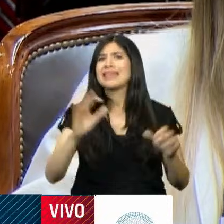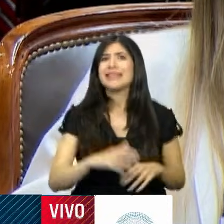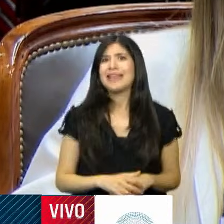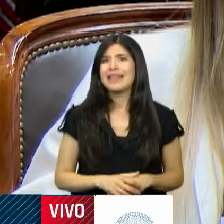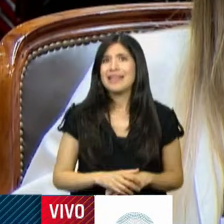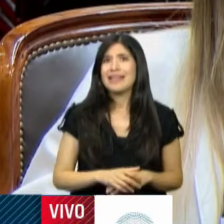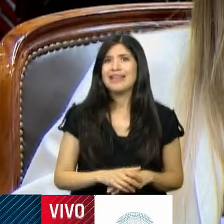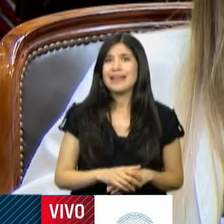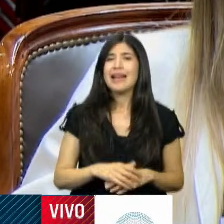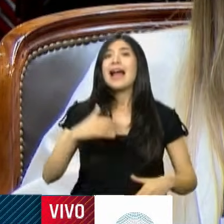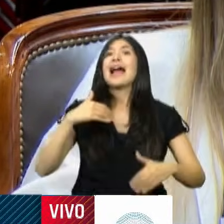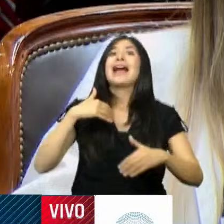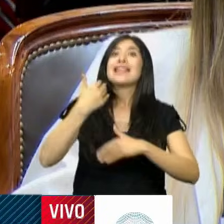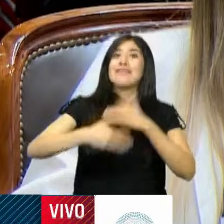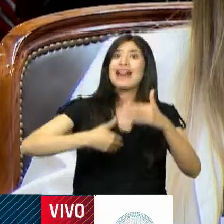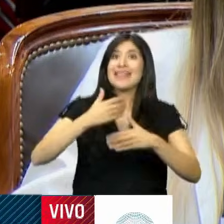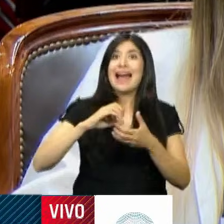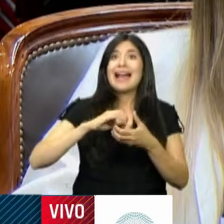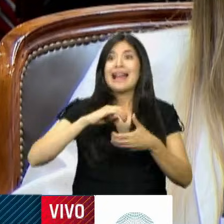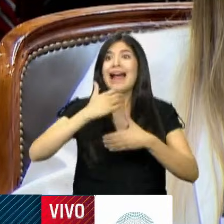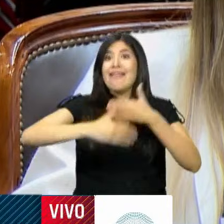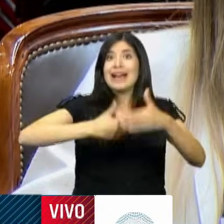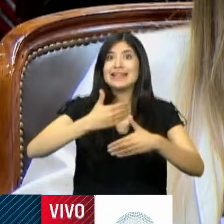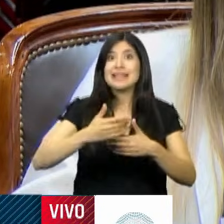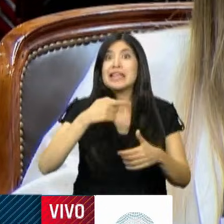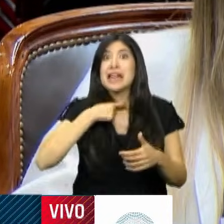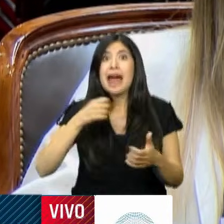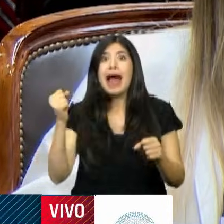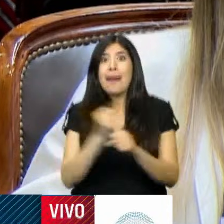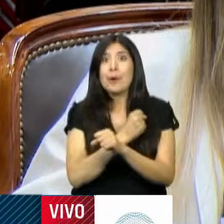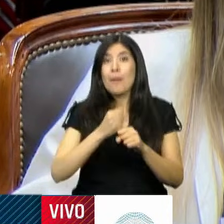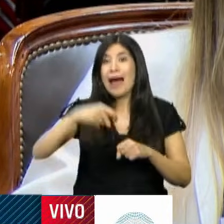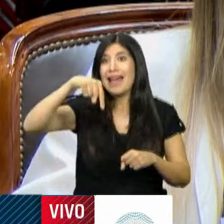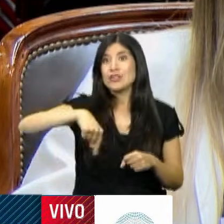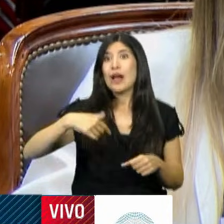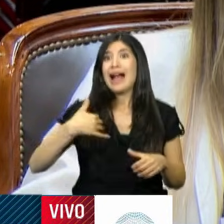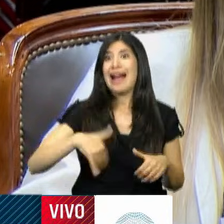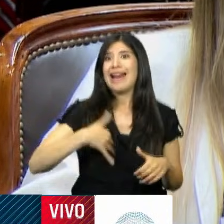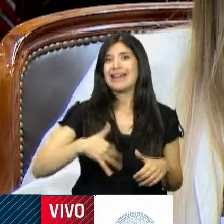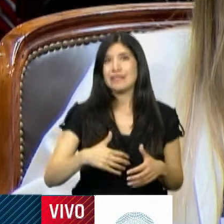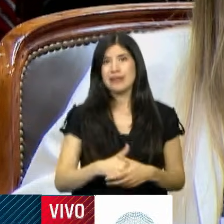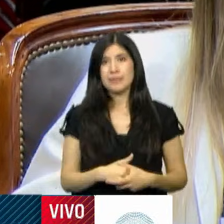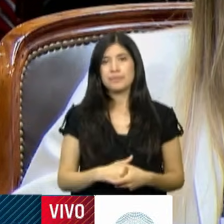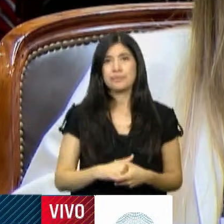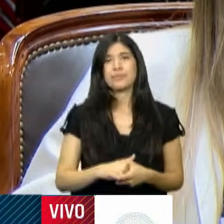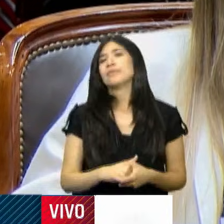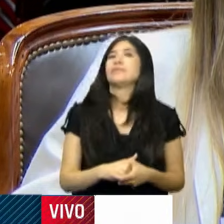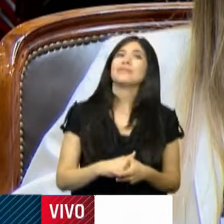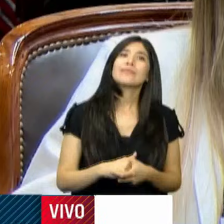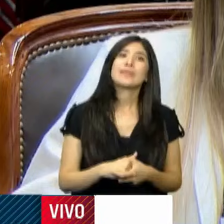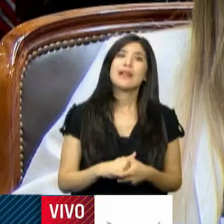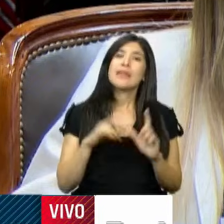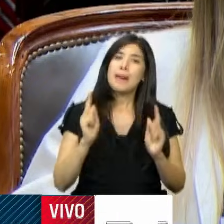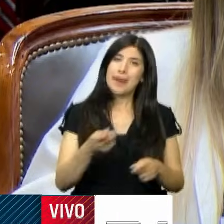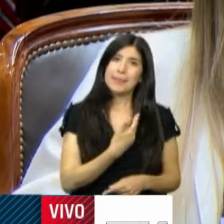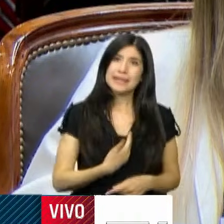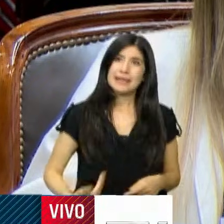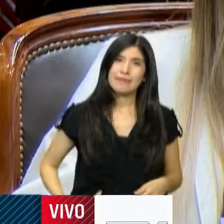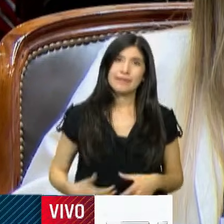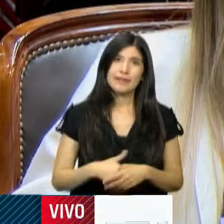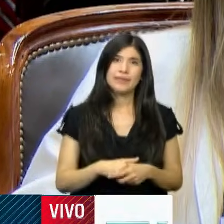el bloque oficialista, va a intentar aprobar en la Argentina. Y, señor